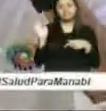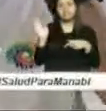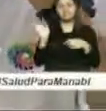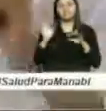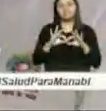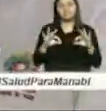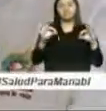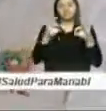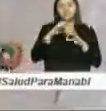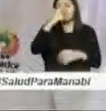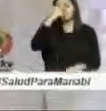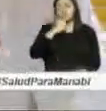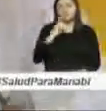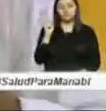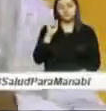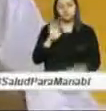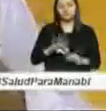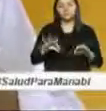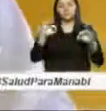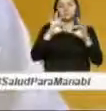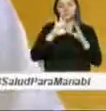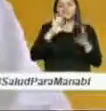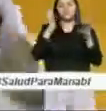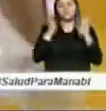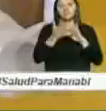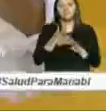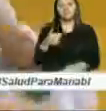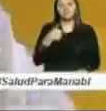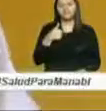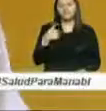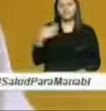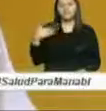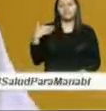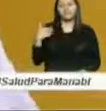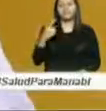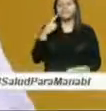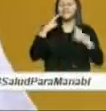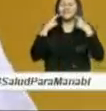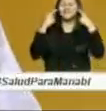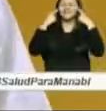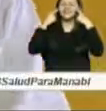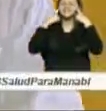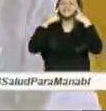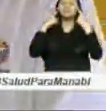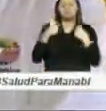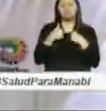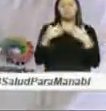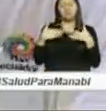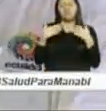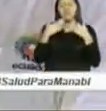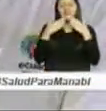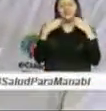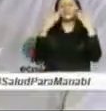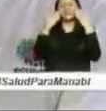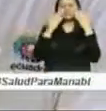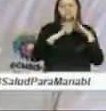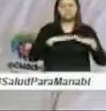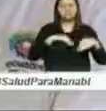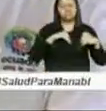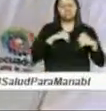revolución, que continúe. No se preocupen, yo soy un tipo feliz, eso es lo que más le duele a mis detractores. Y me voy muy feliz, y